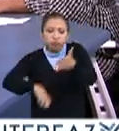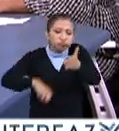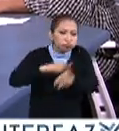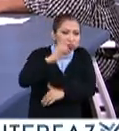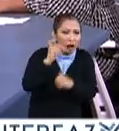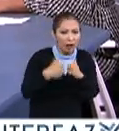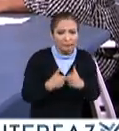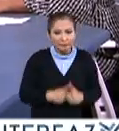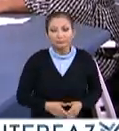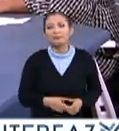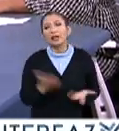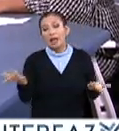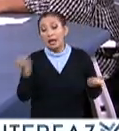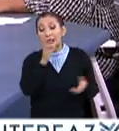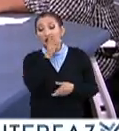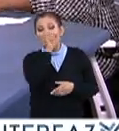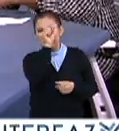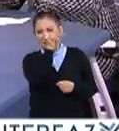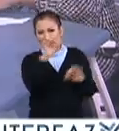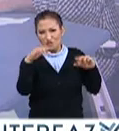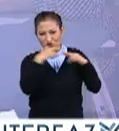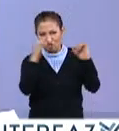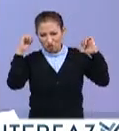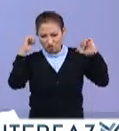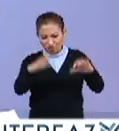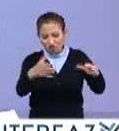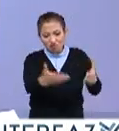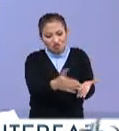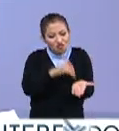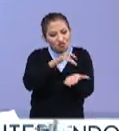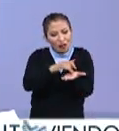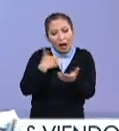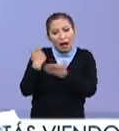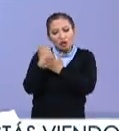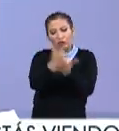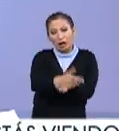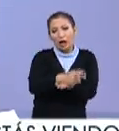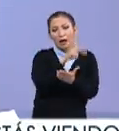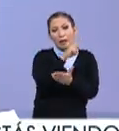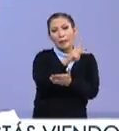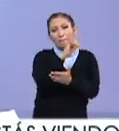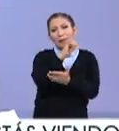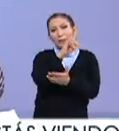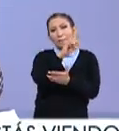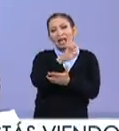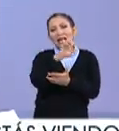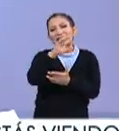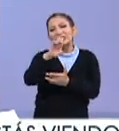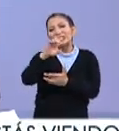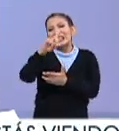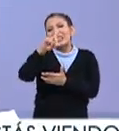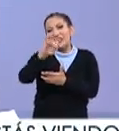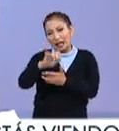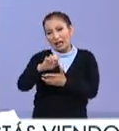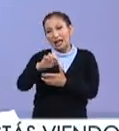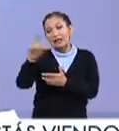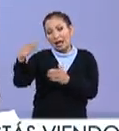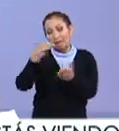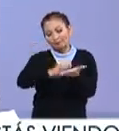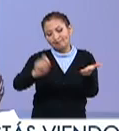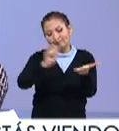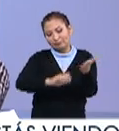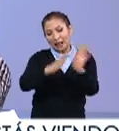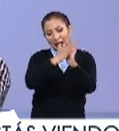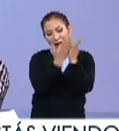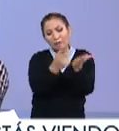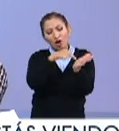¿no? Entonces, resultado de ese encuentro, colaboramos con el PIPE-CIDE y se escribió este libro